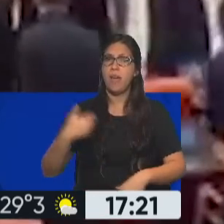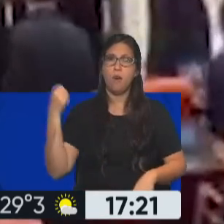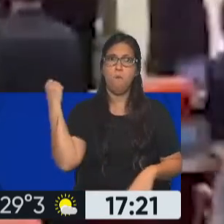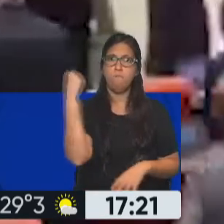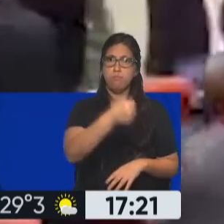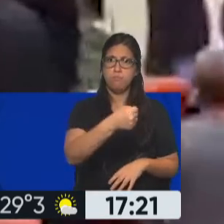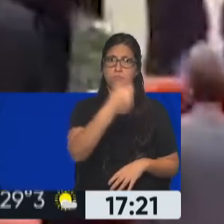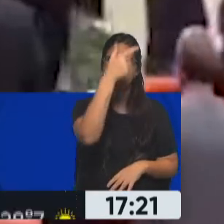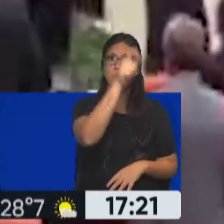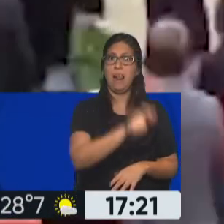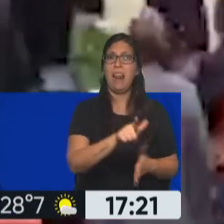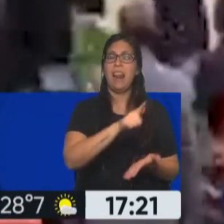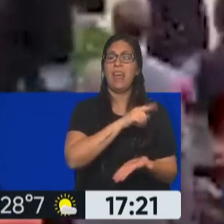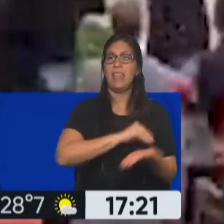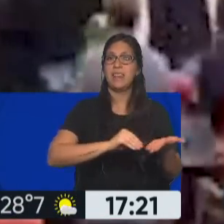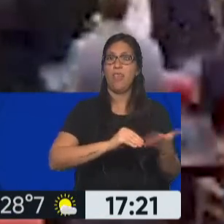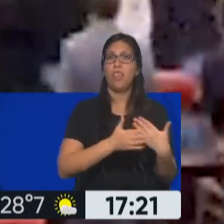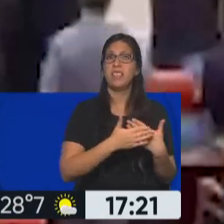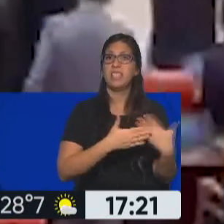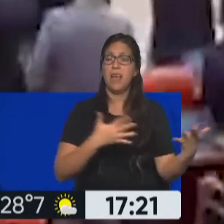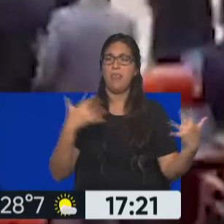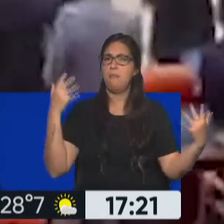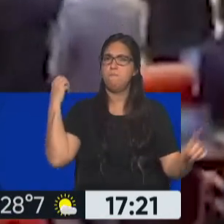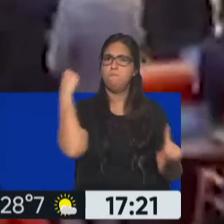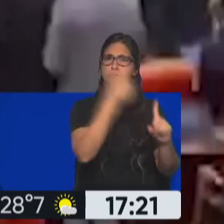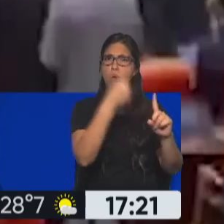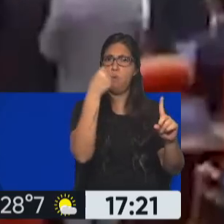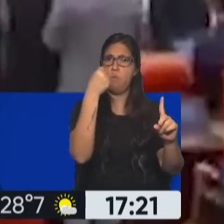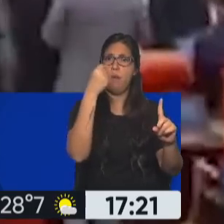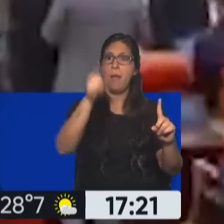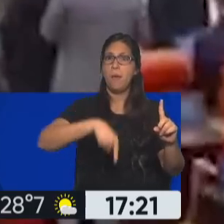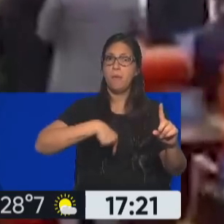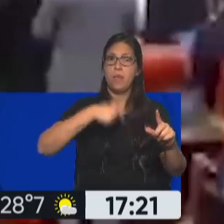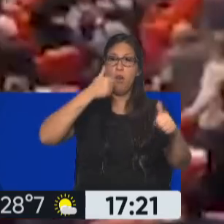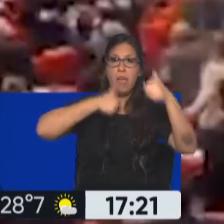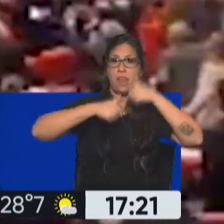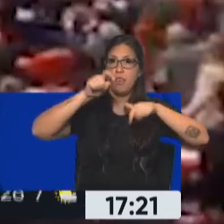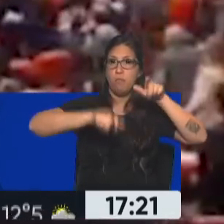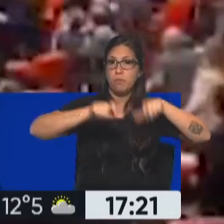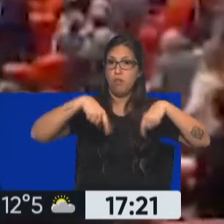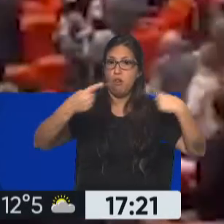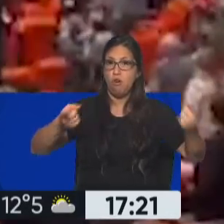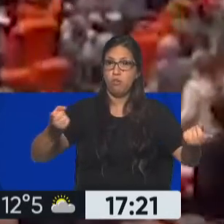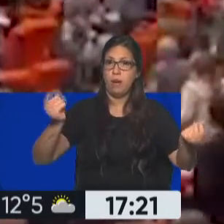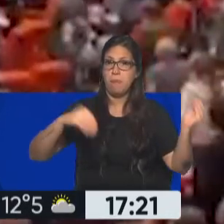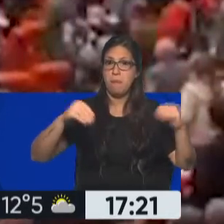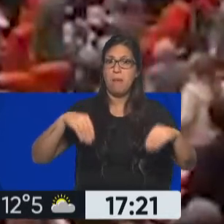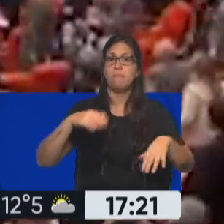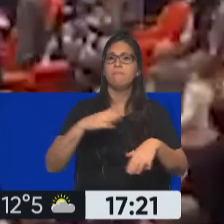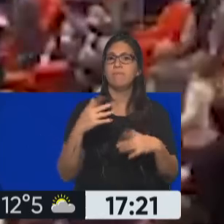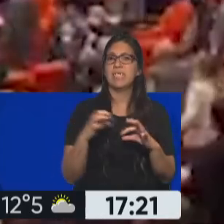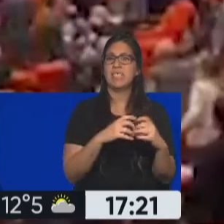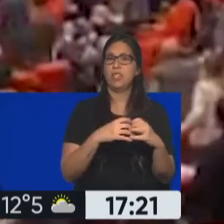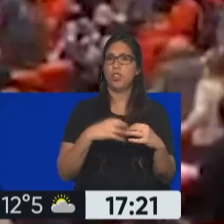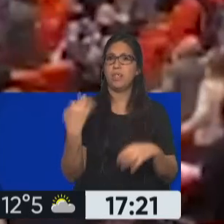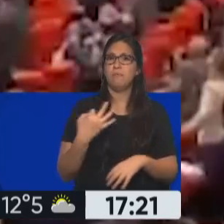de puño a un legislador de izquierda que terminó con varios integrantes del cuerpo heridos. Fue durante una sesión extraordinaria que debatía